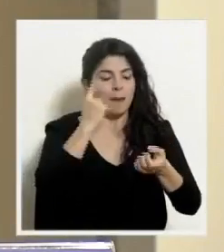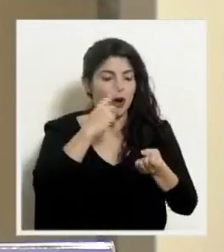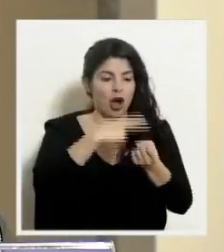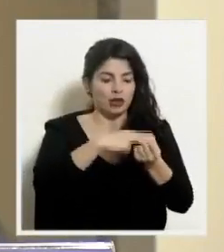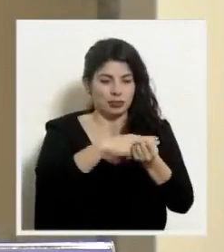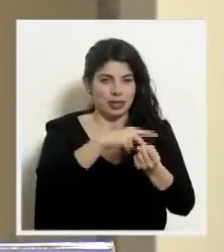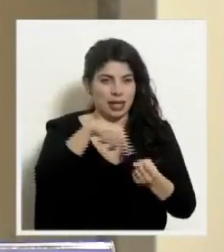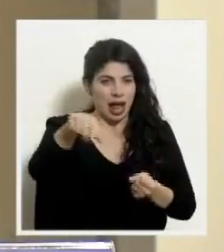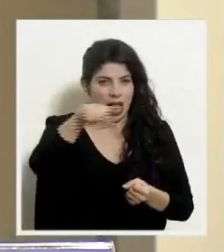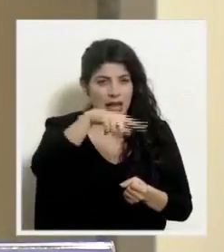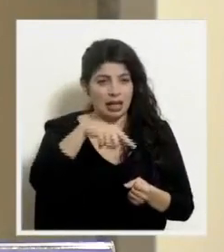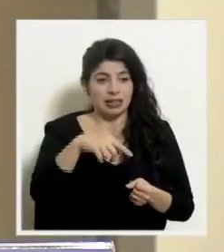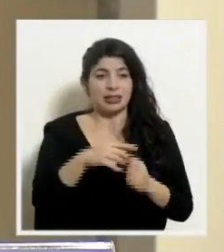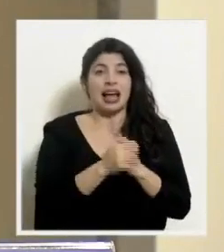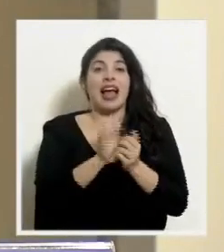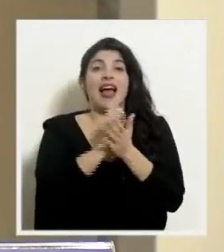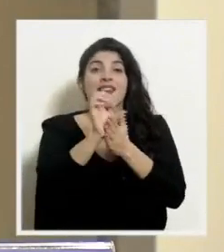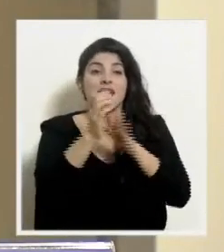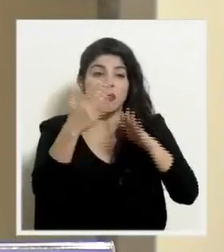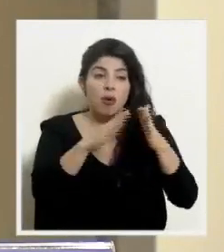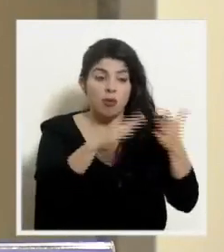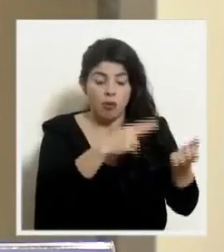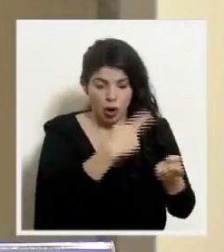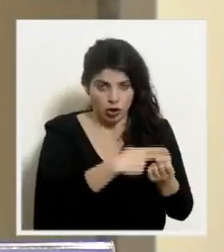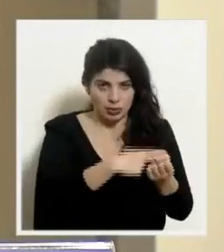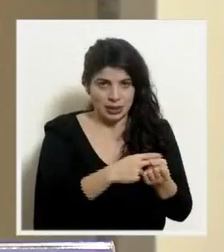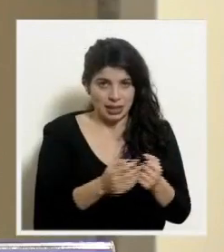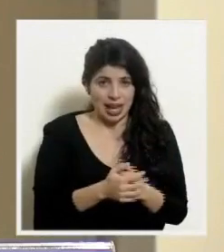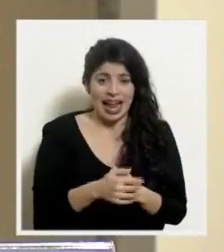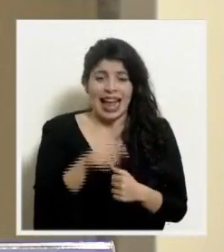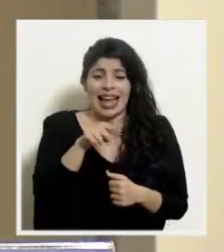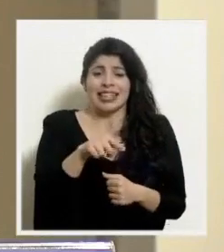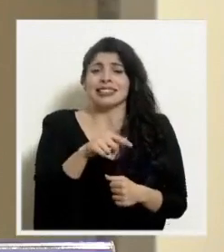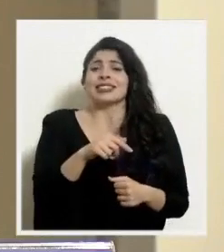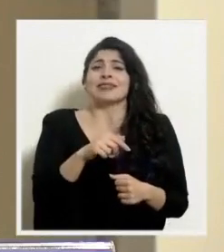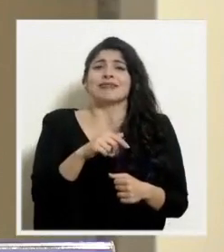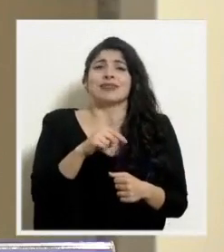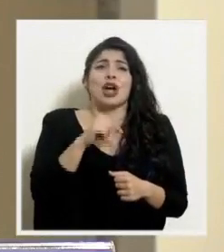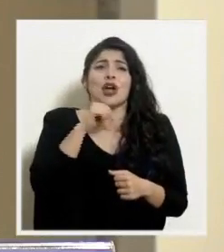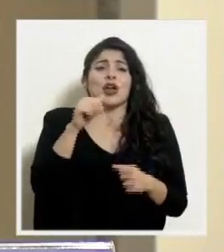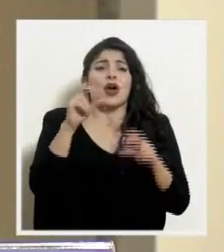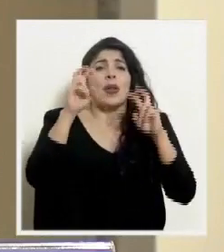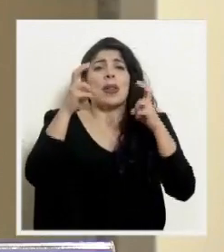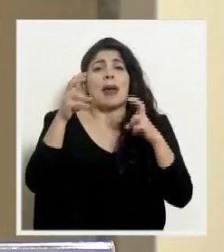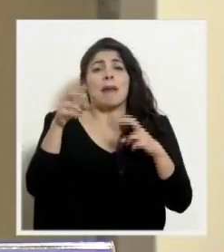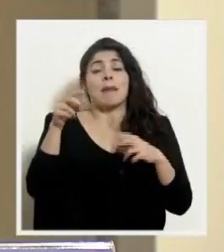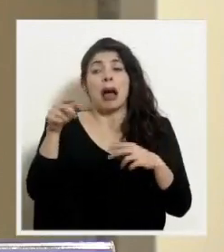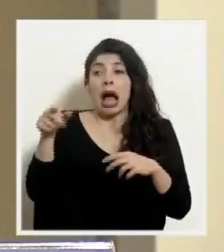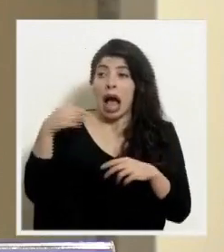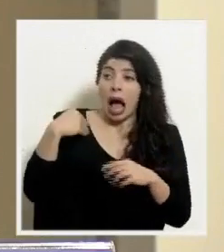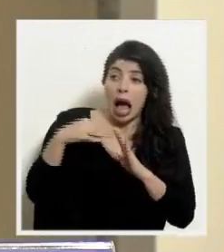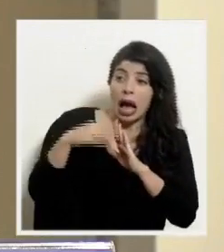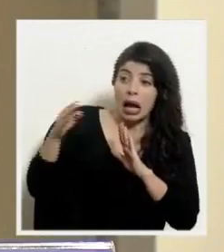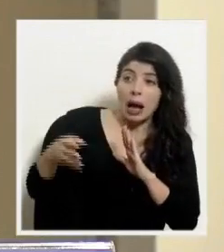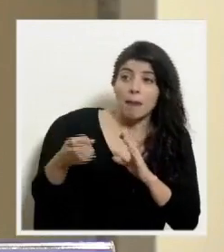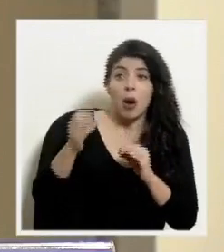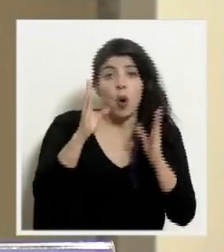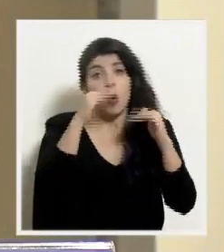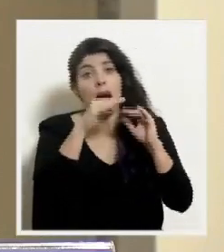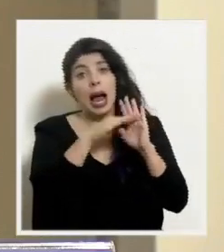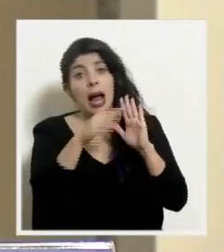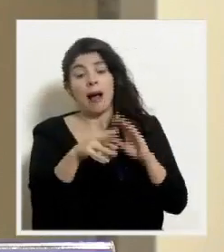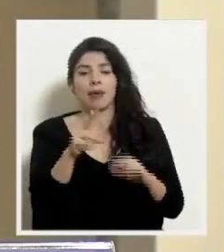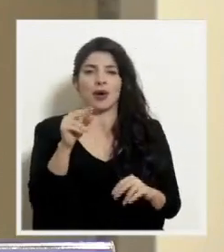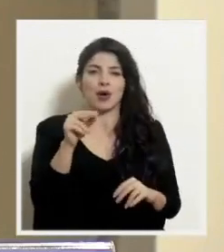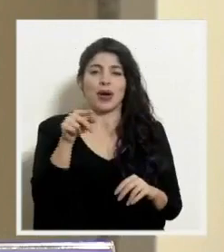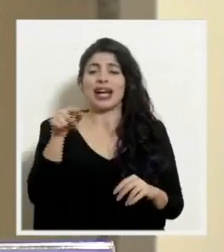hospitales y siga muriendo en los hospitales. Esto no es un tema de si las personas tienen o no tienen una cama.